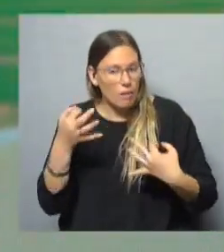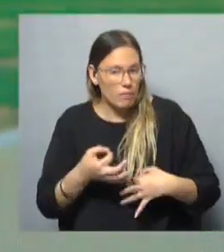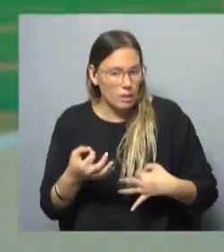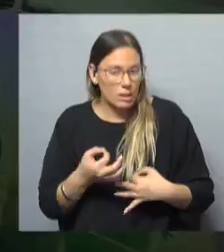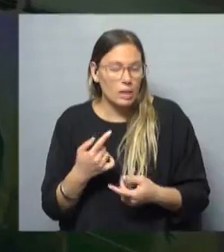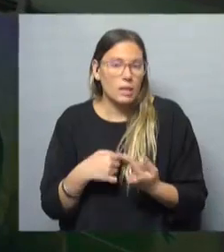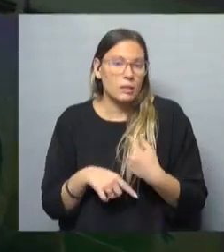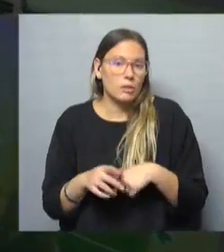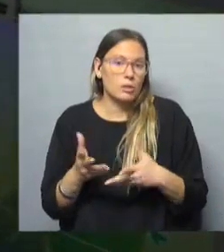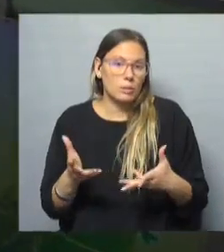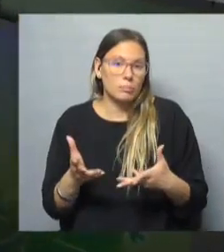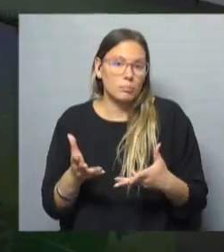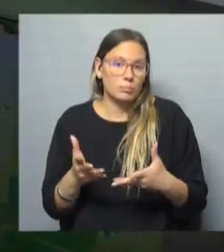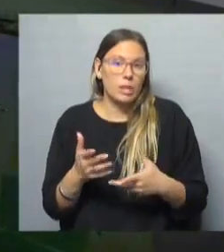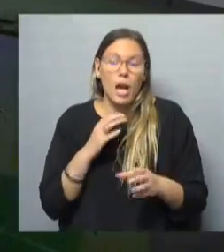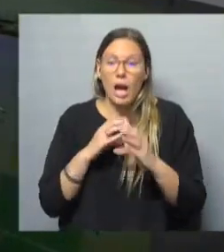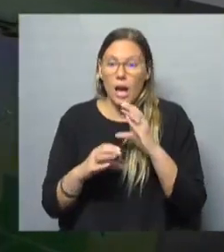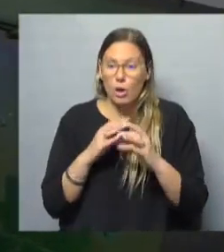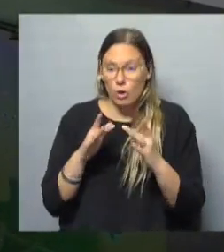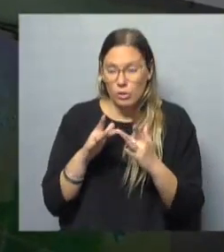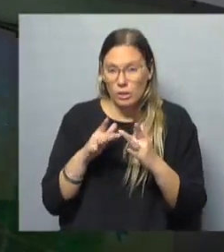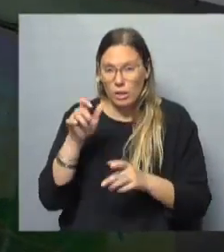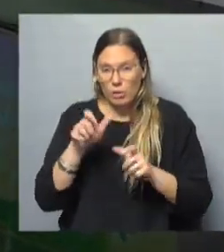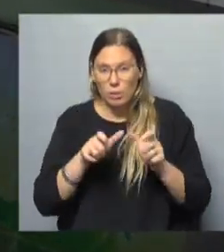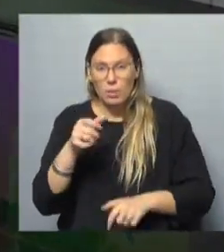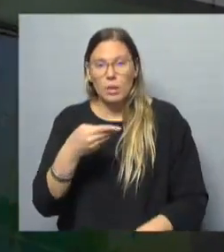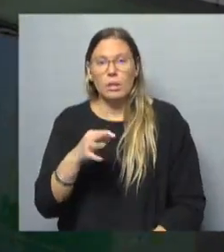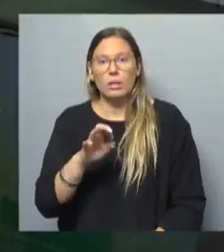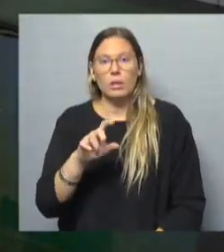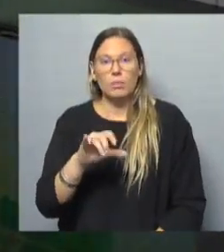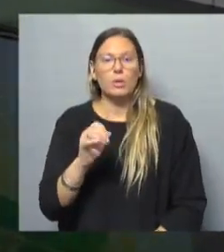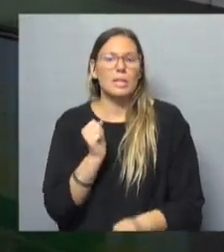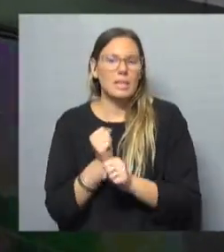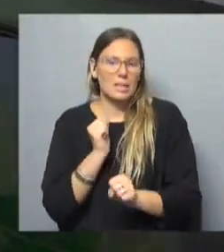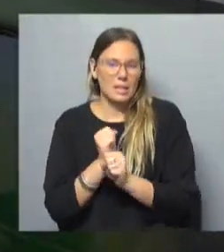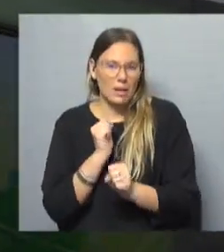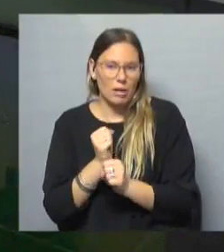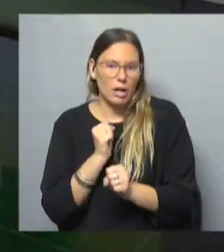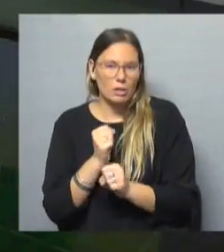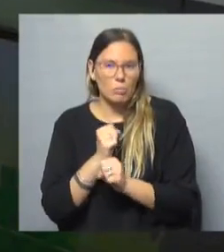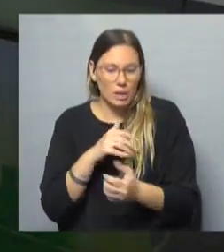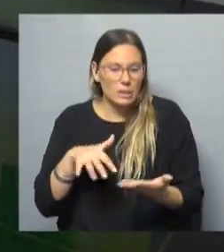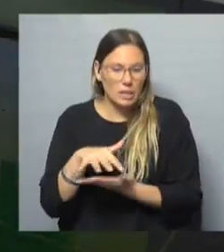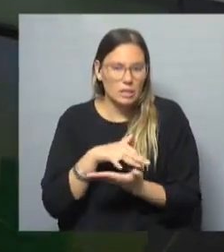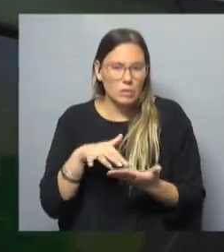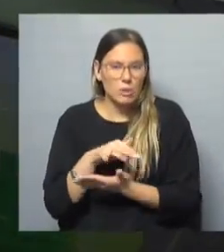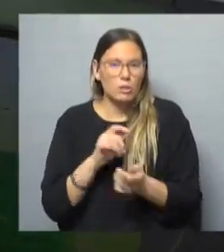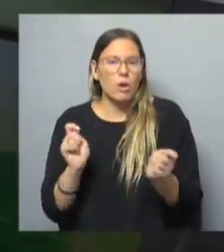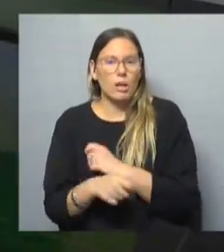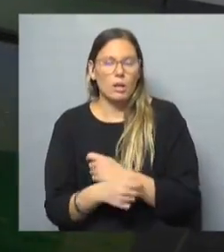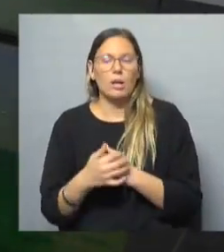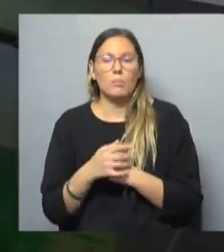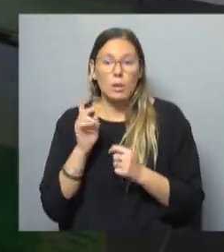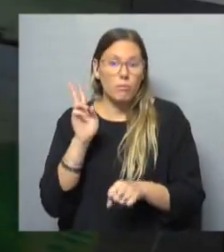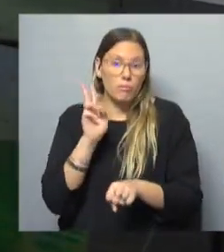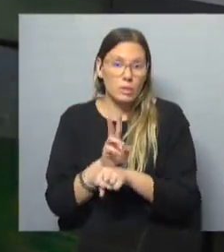que bien, a comunicarse con la gente de Broly, que están trabajando para que eso deje de pasar. Y era